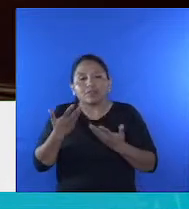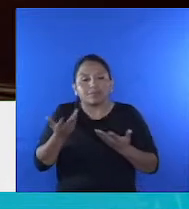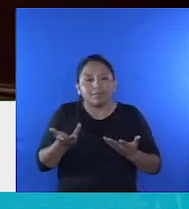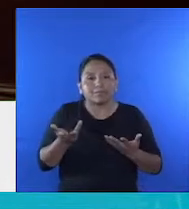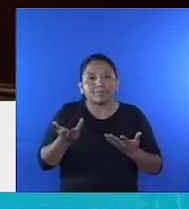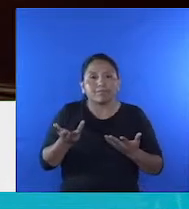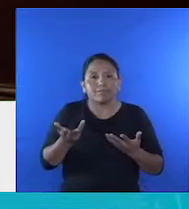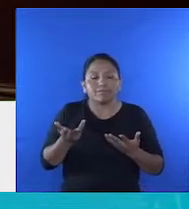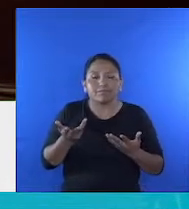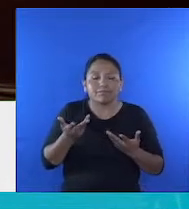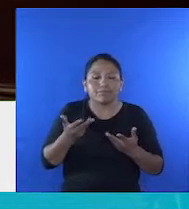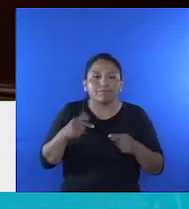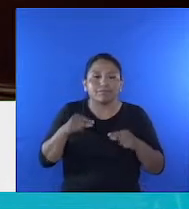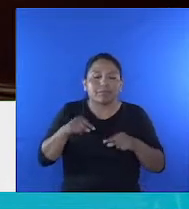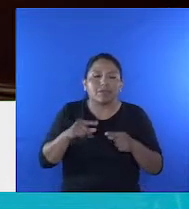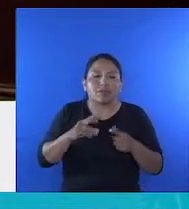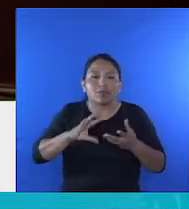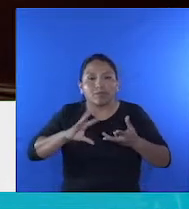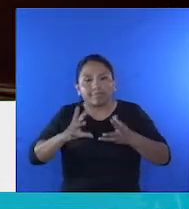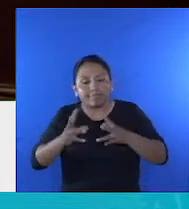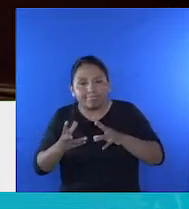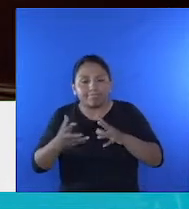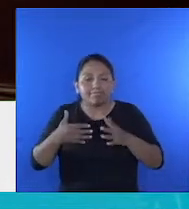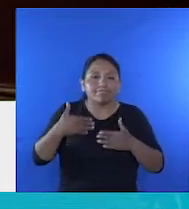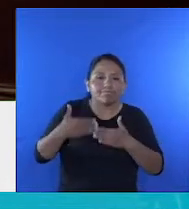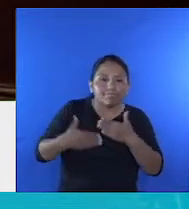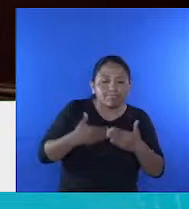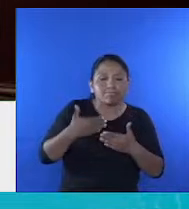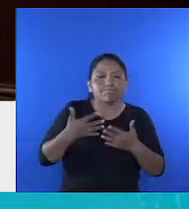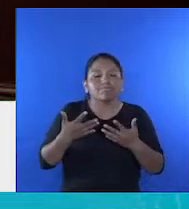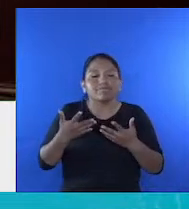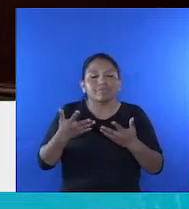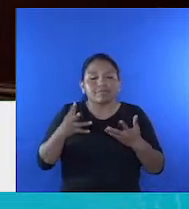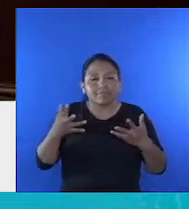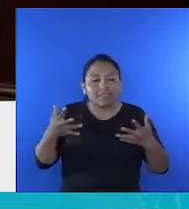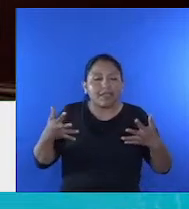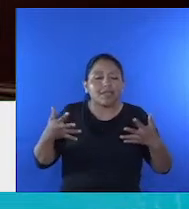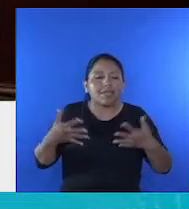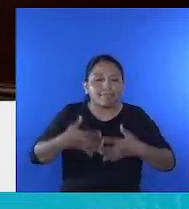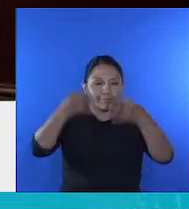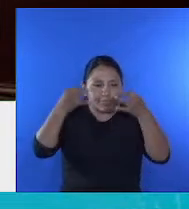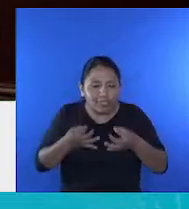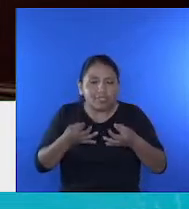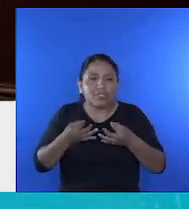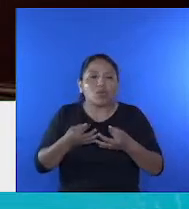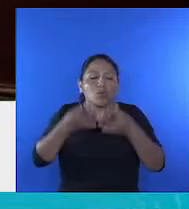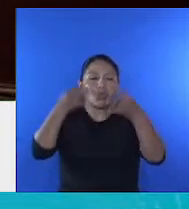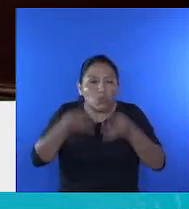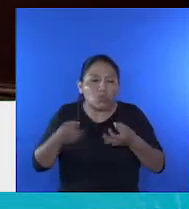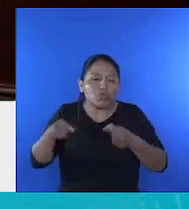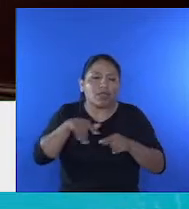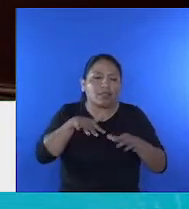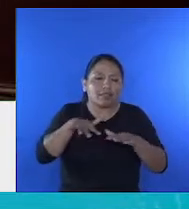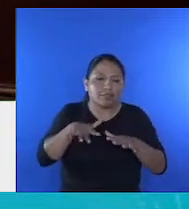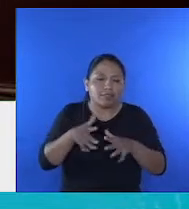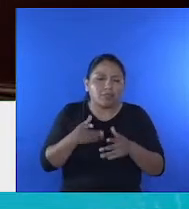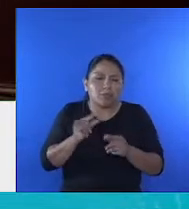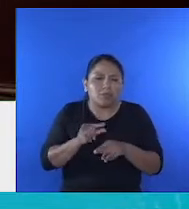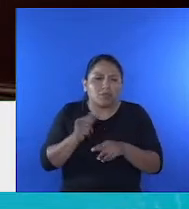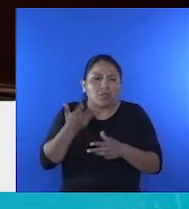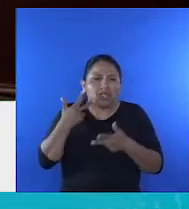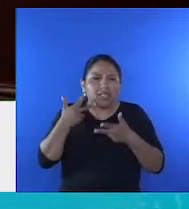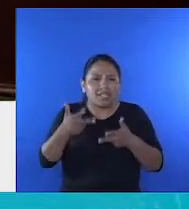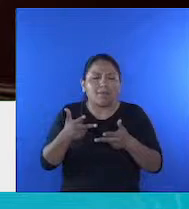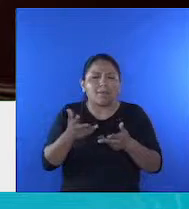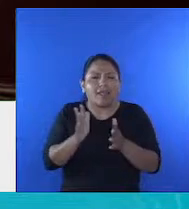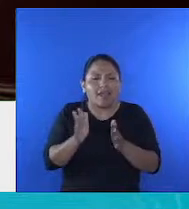estar abordando de una manera más integral y acorde a lo que pasó, sobre todo por esto que decía recién, para